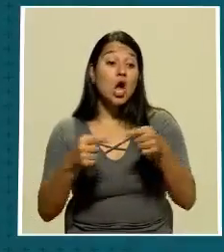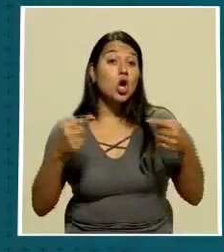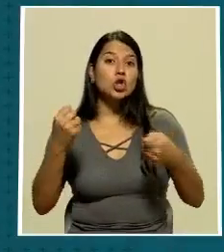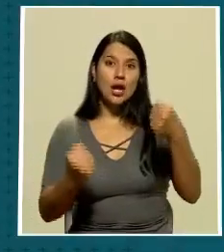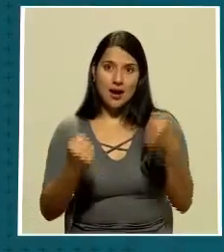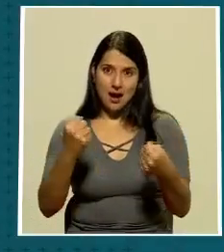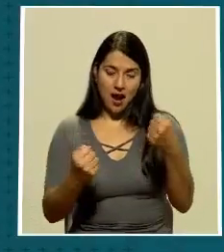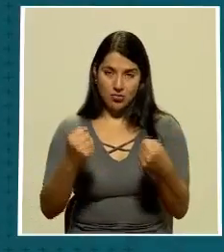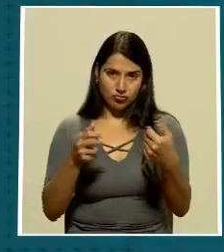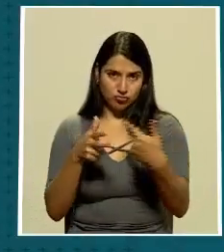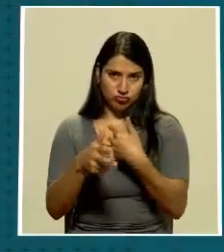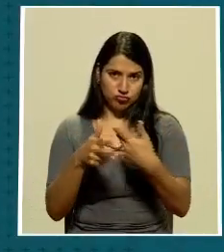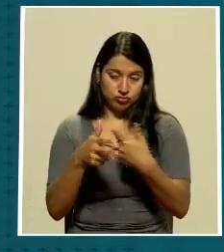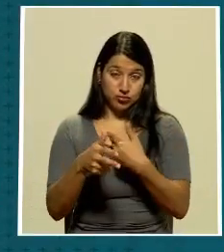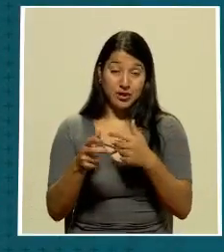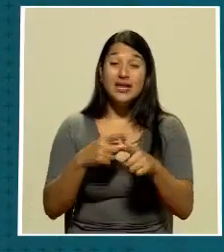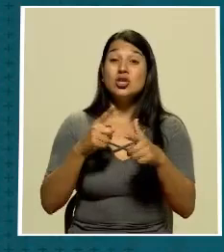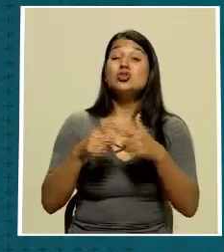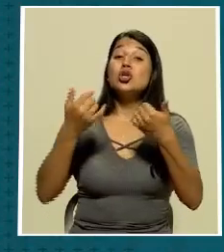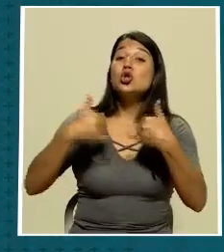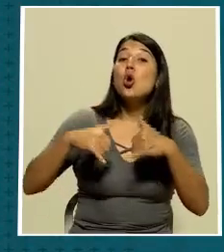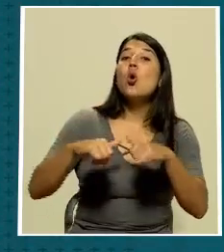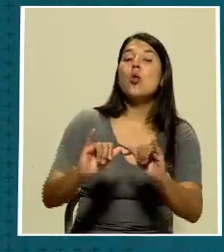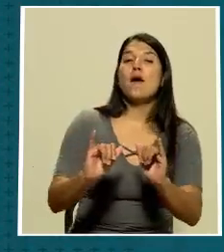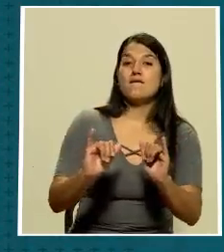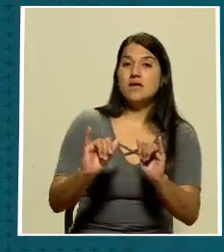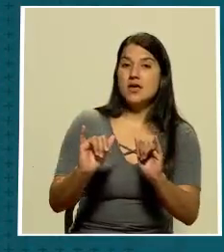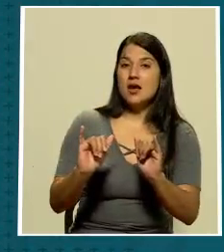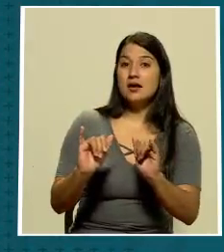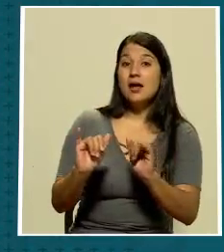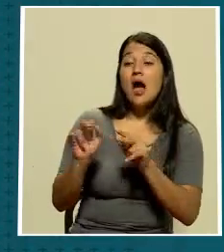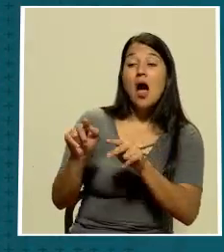pasaban por la zona, de manera que todavía se está realizando una intervención para asegurar ese punto.